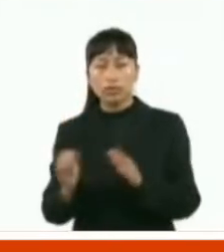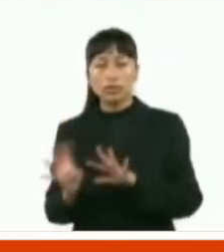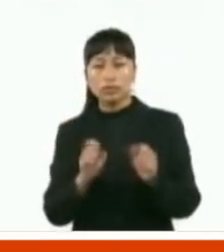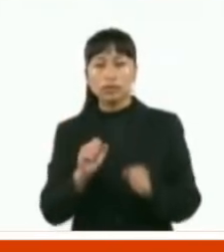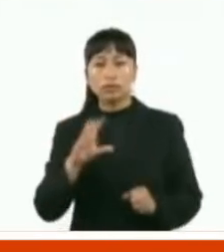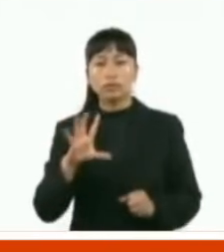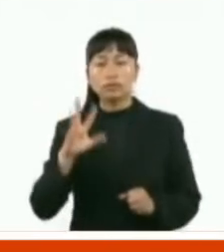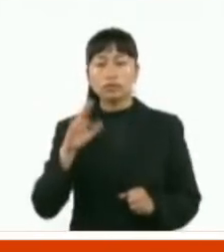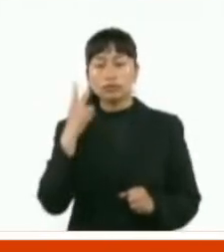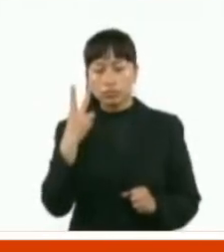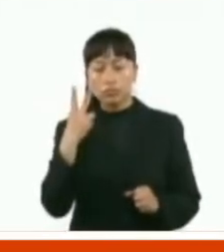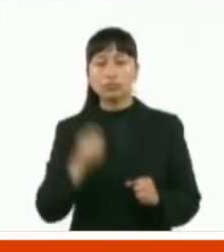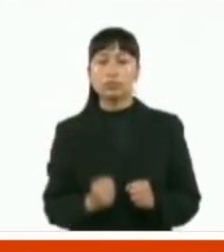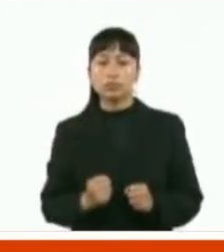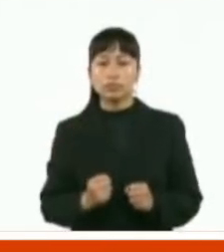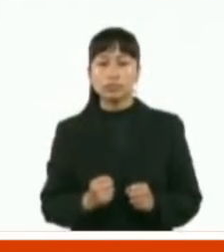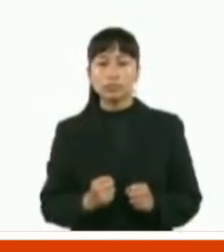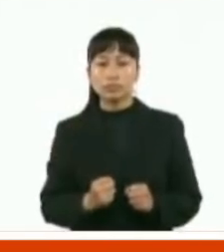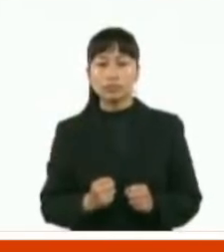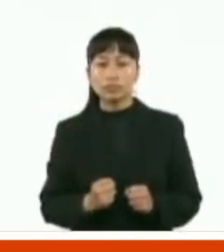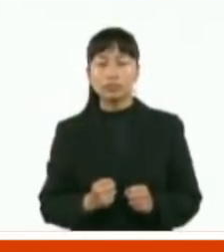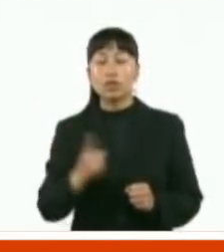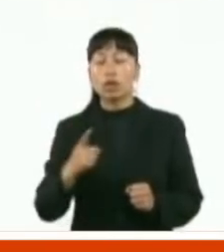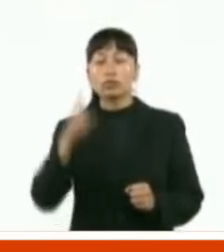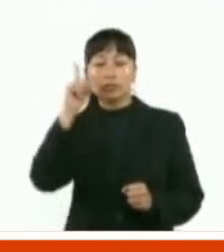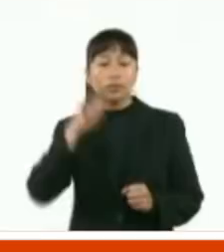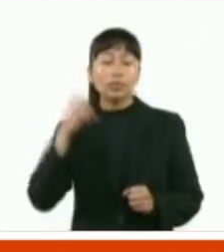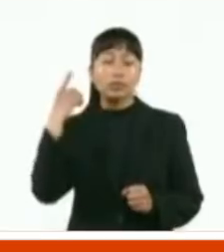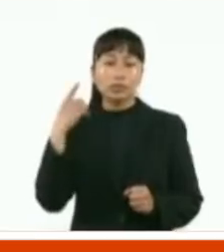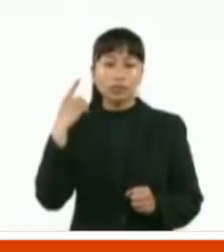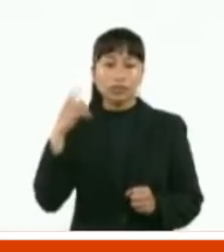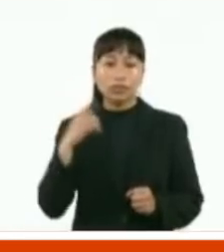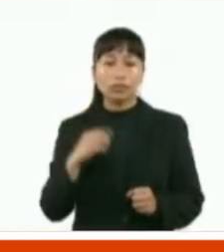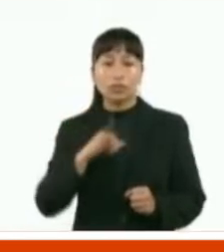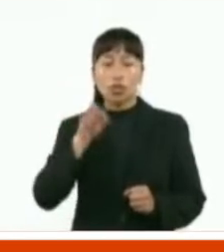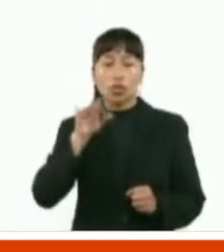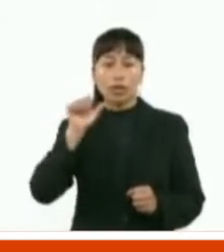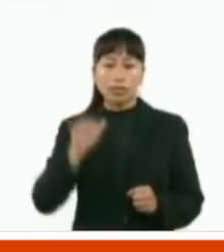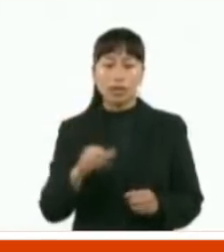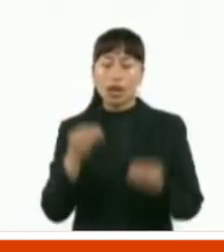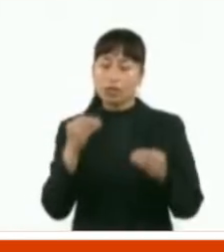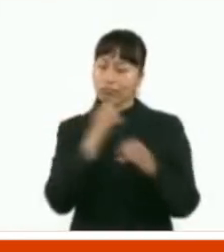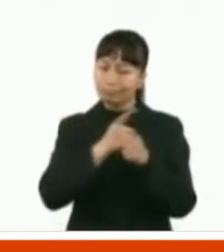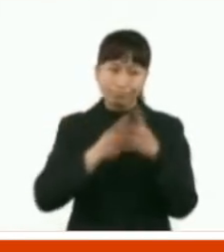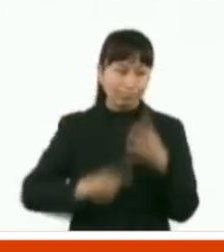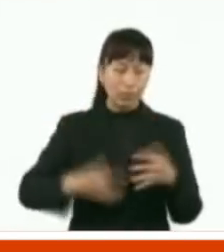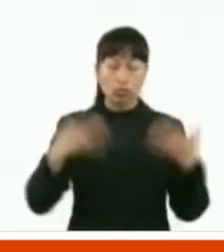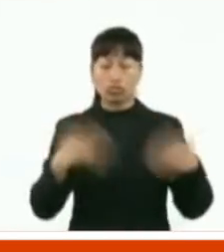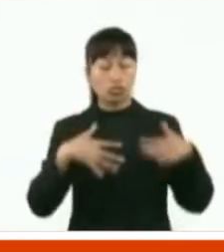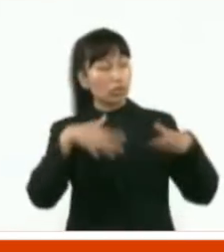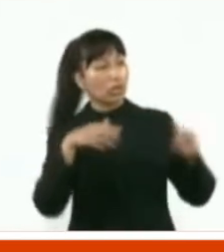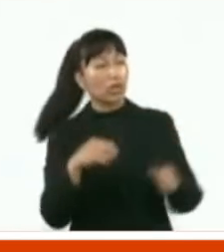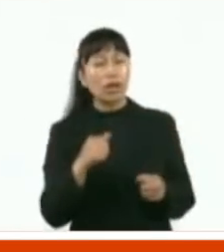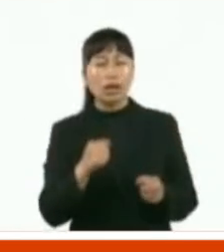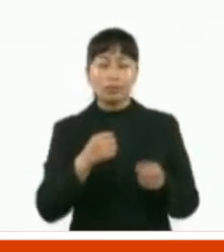1952. También sobre la duranguense Juana Belén Gutiérrez Chávez, hay mucho que reconocer de una mujer forjada por